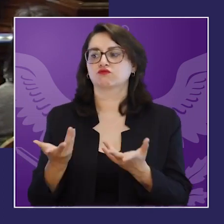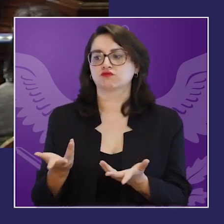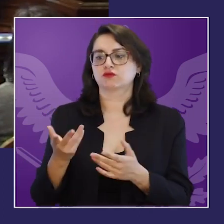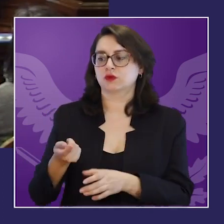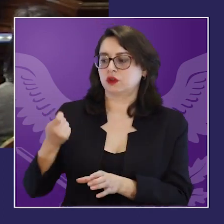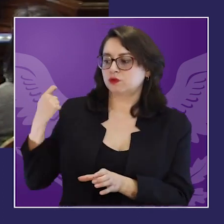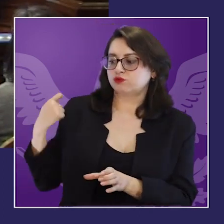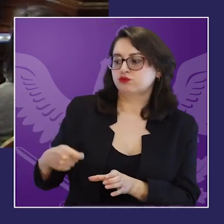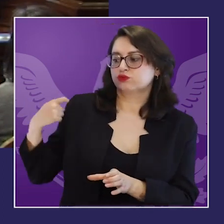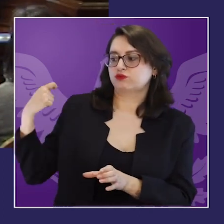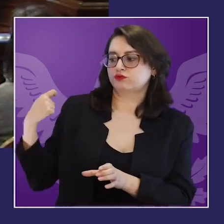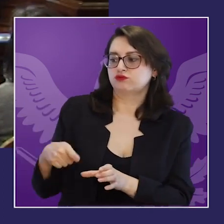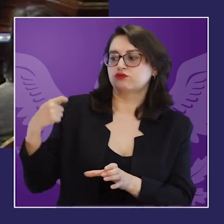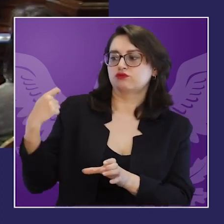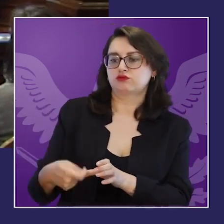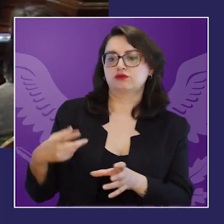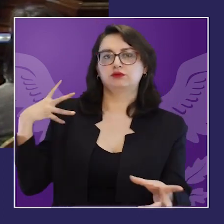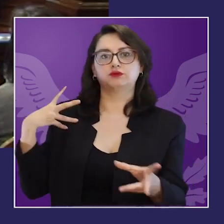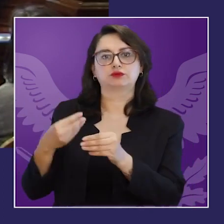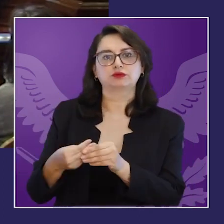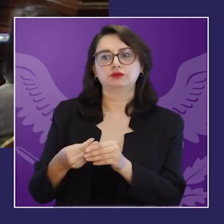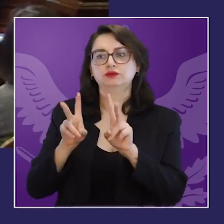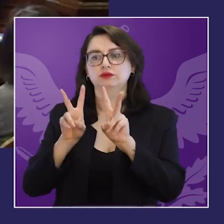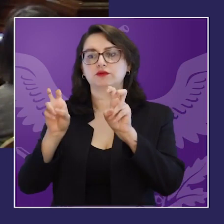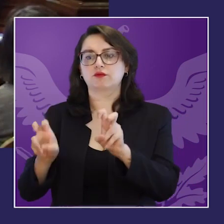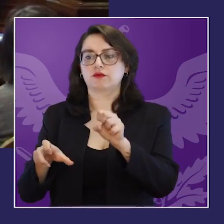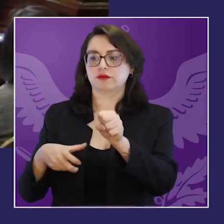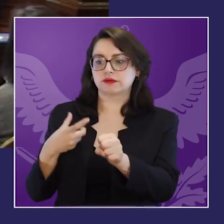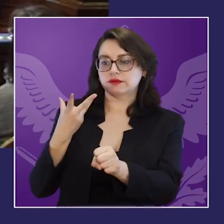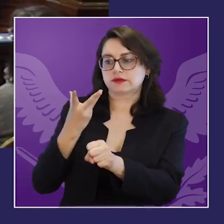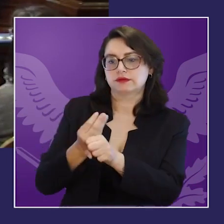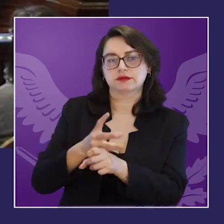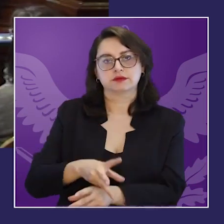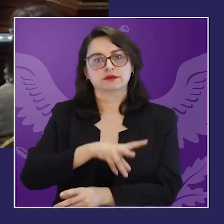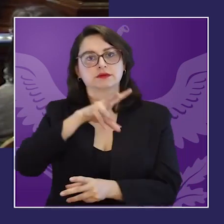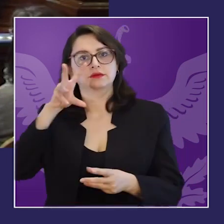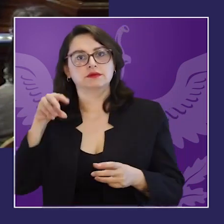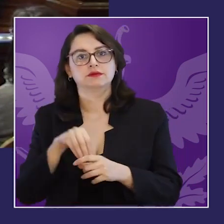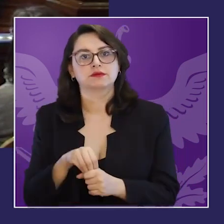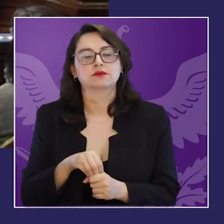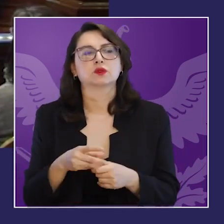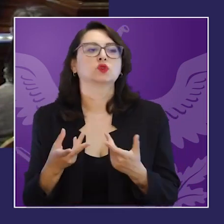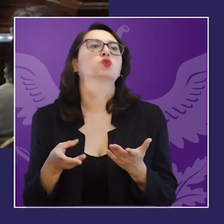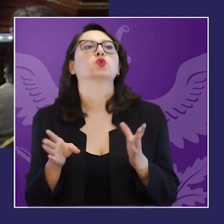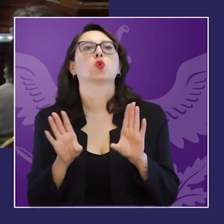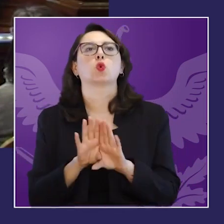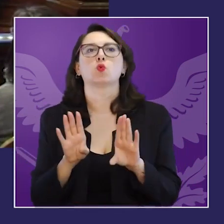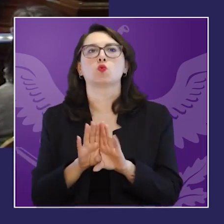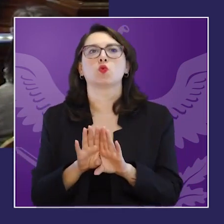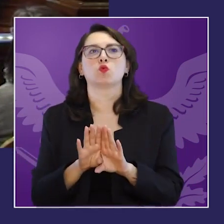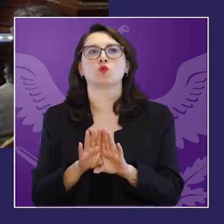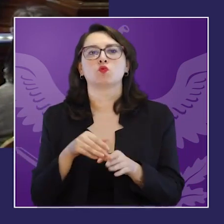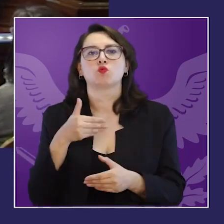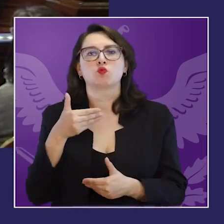algunos lineamientos sobre la jurisprudencia interamericana desarrollada en torno a la noción de reparación